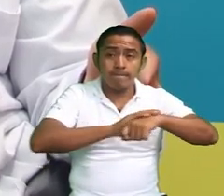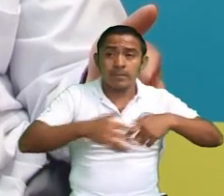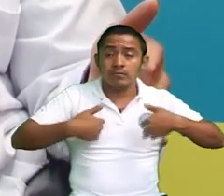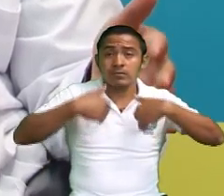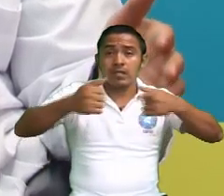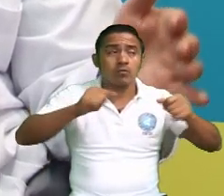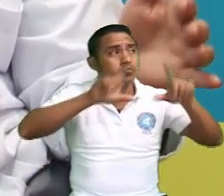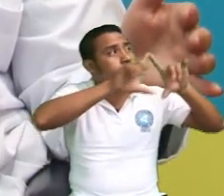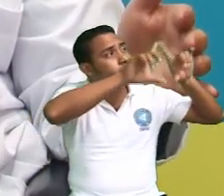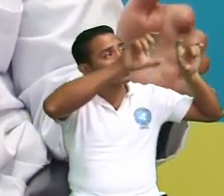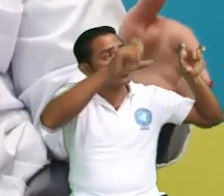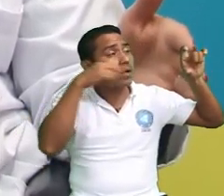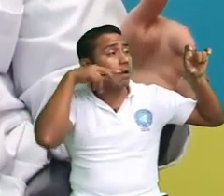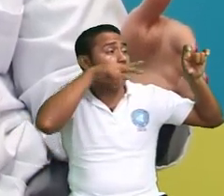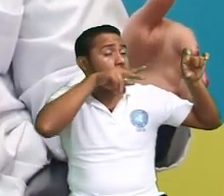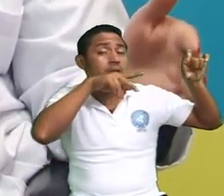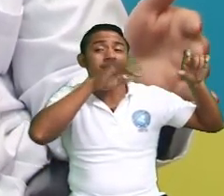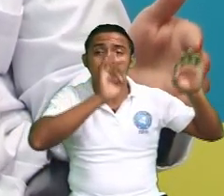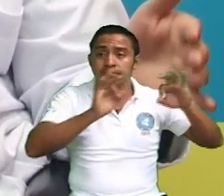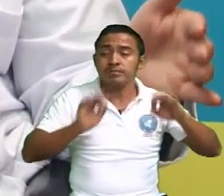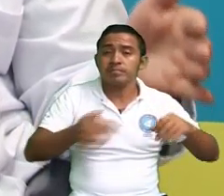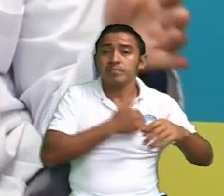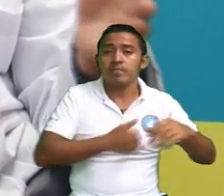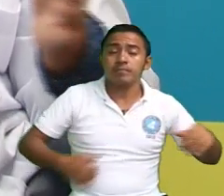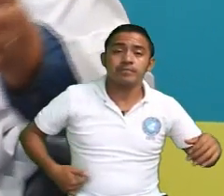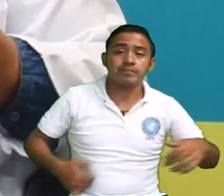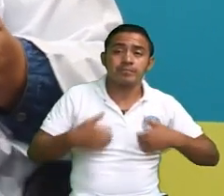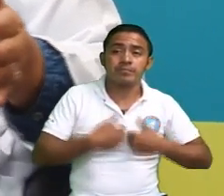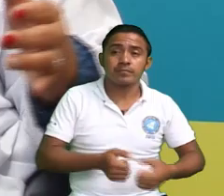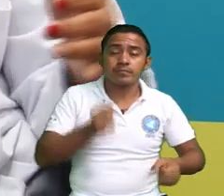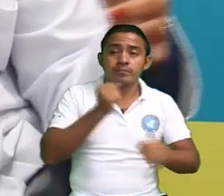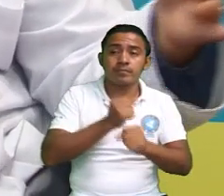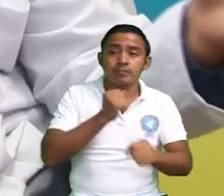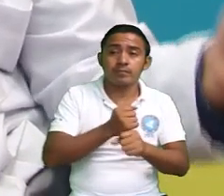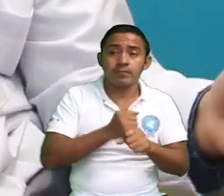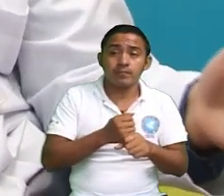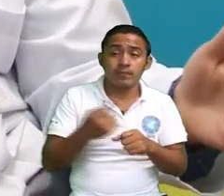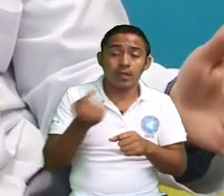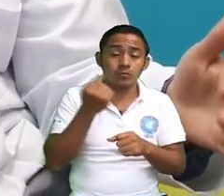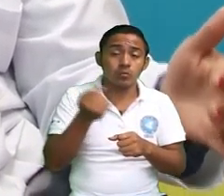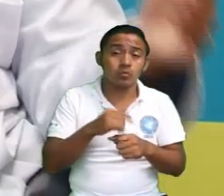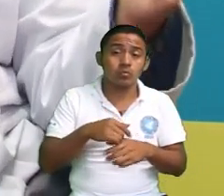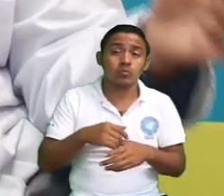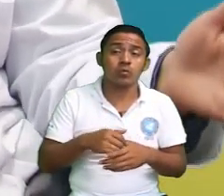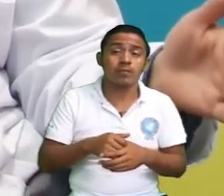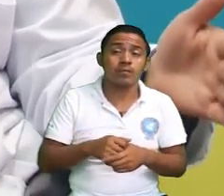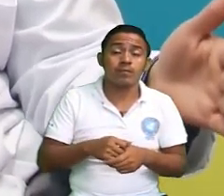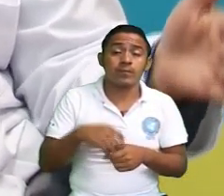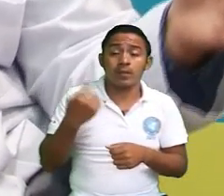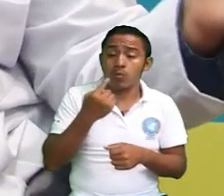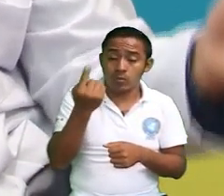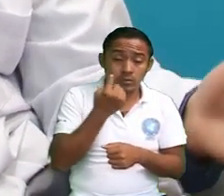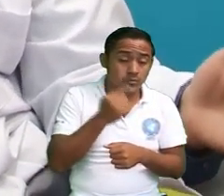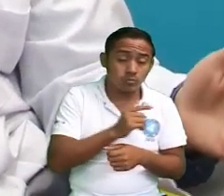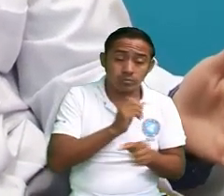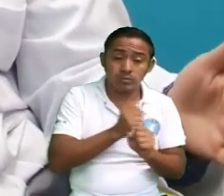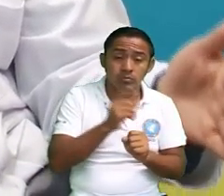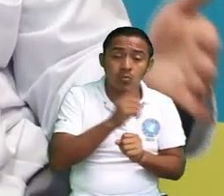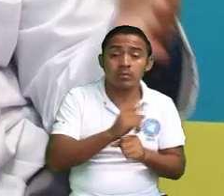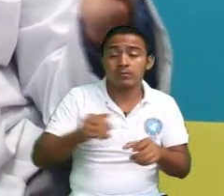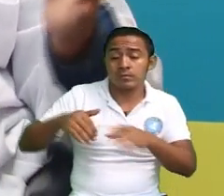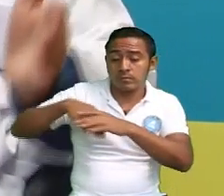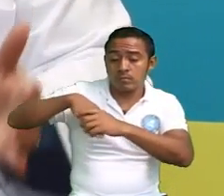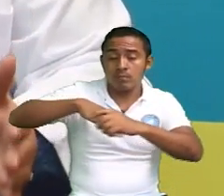que el Ministerio de Salud trabaja interinstitucionalmente, no trabajamos de la mano, trabajamos solo, vamos de la mano